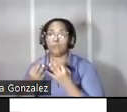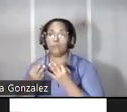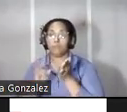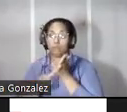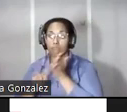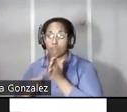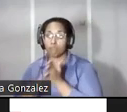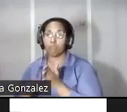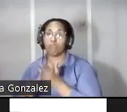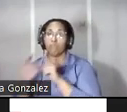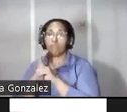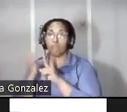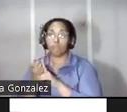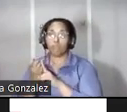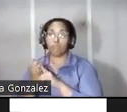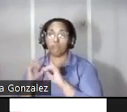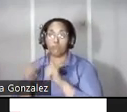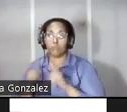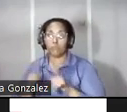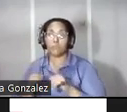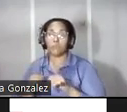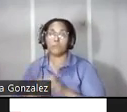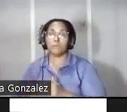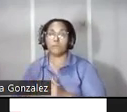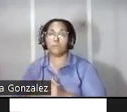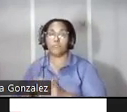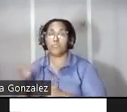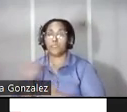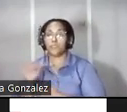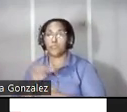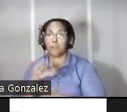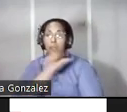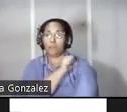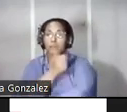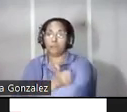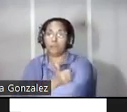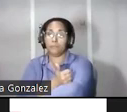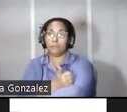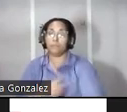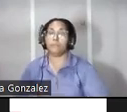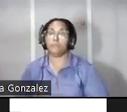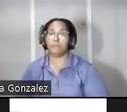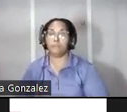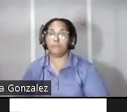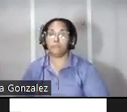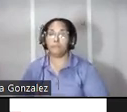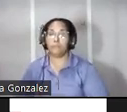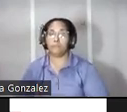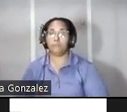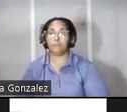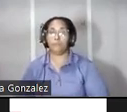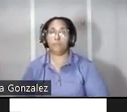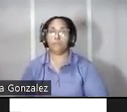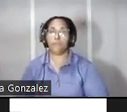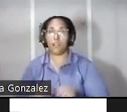la investigación de los casos. Y también decía que el cuadro revelado en Aguadilla debe ser